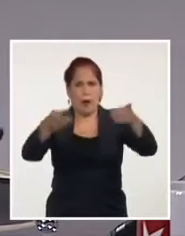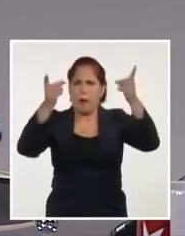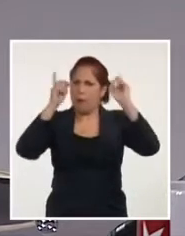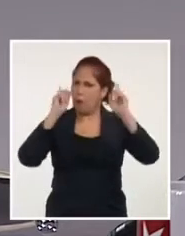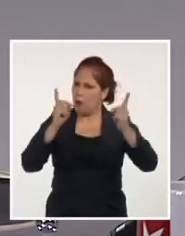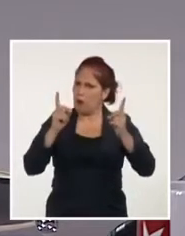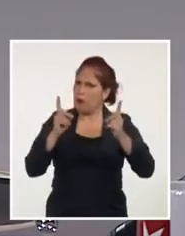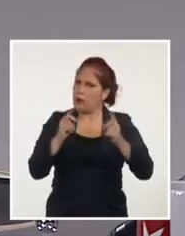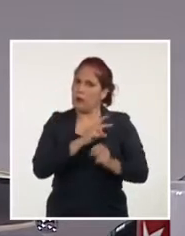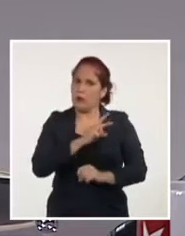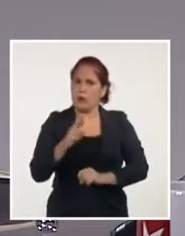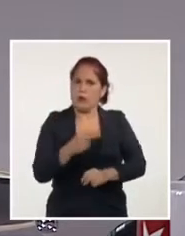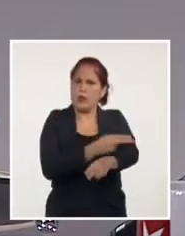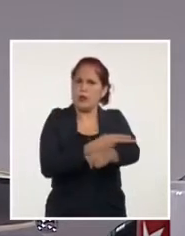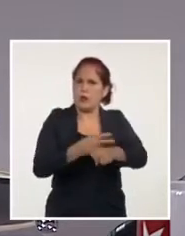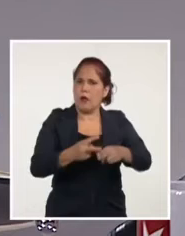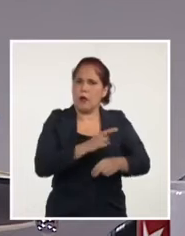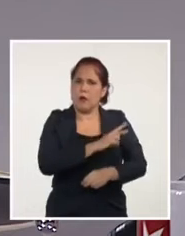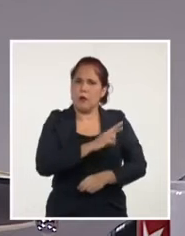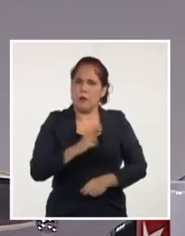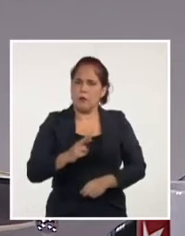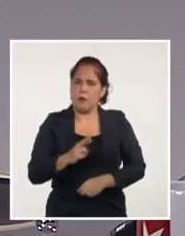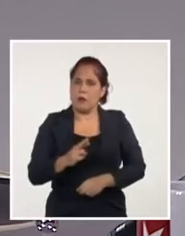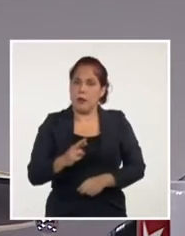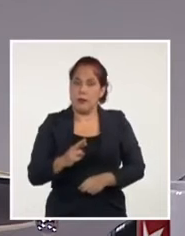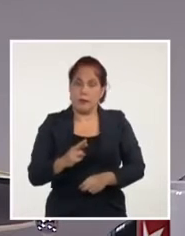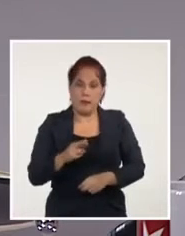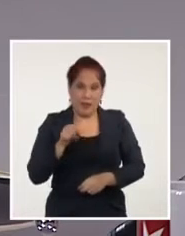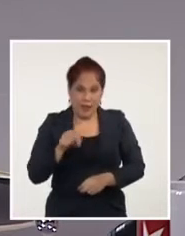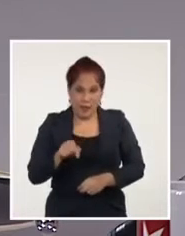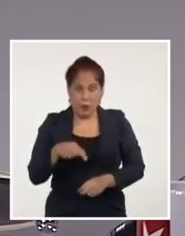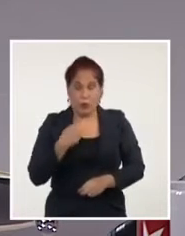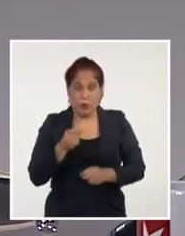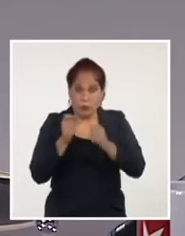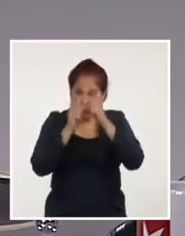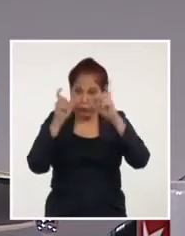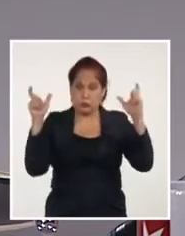una historia tremenda, eso nos ha imantado mucho, pero